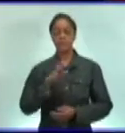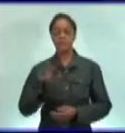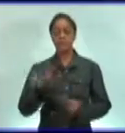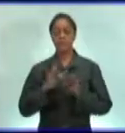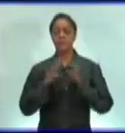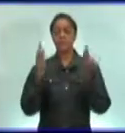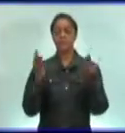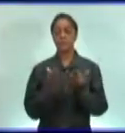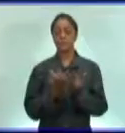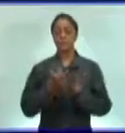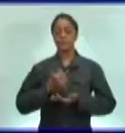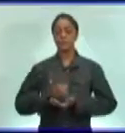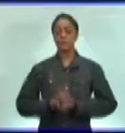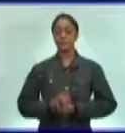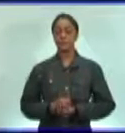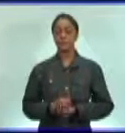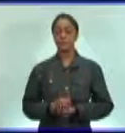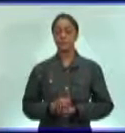familia.